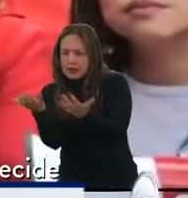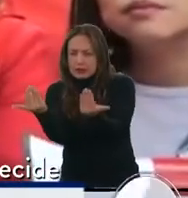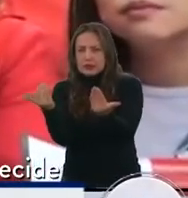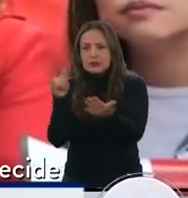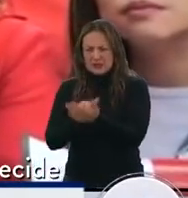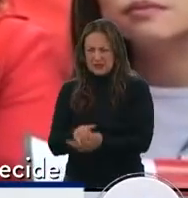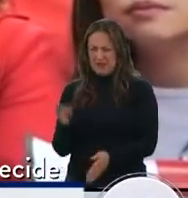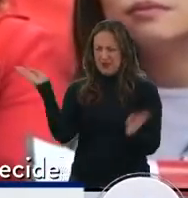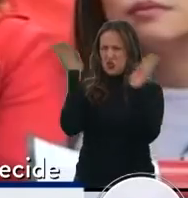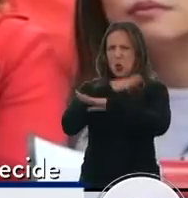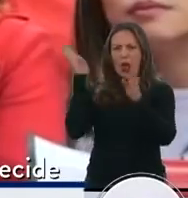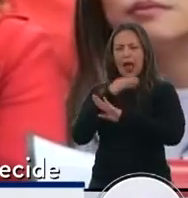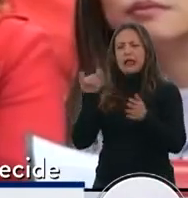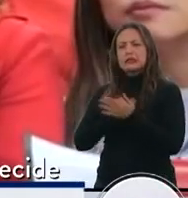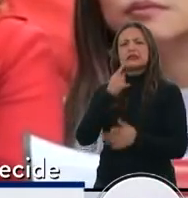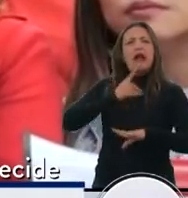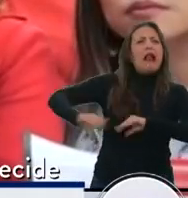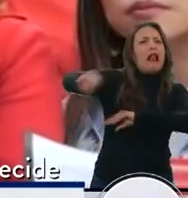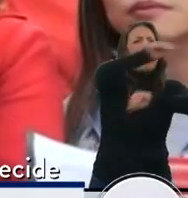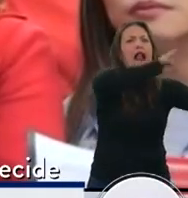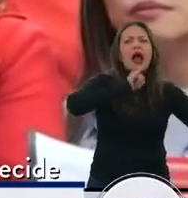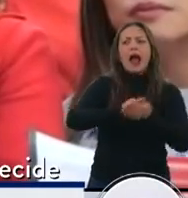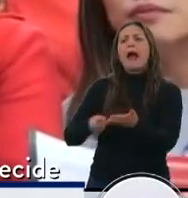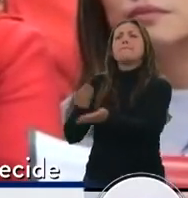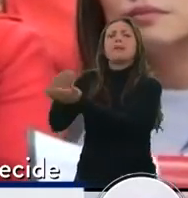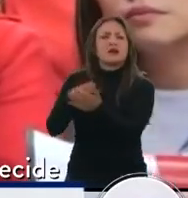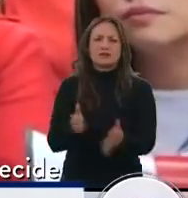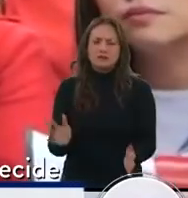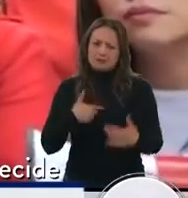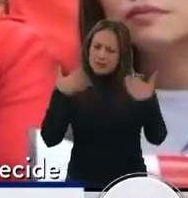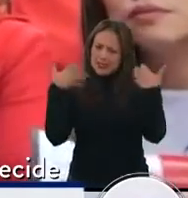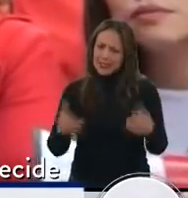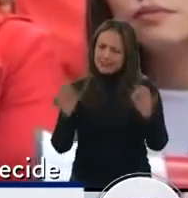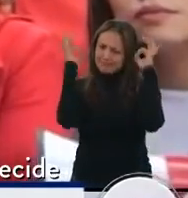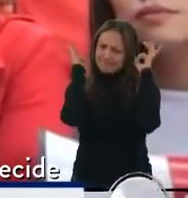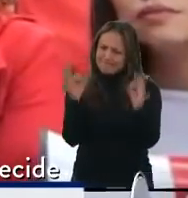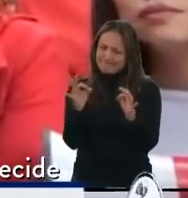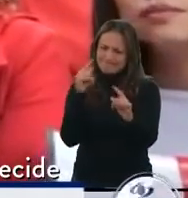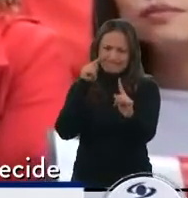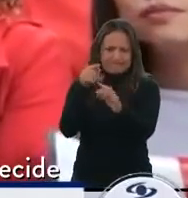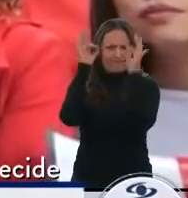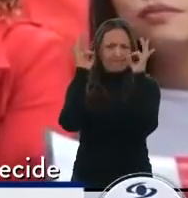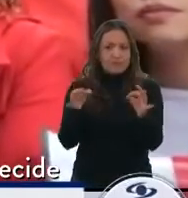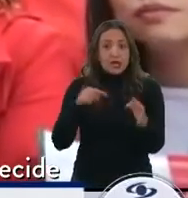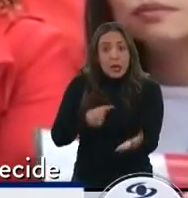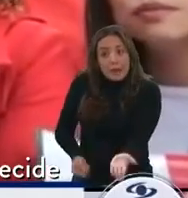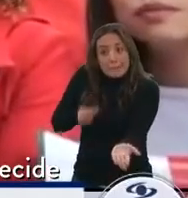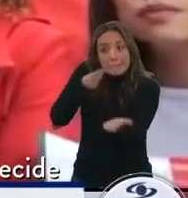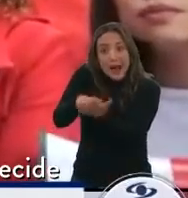tan absurda como la que anda circulando. Queremos ser enfáticos, nosotros no pagamos para llenar plazas.